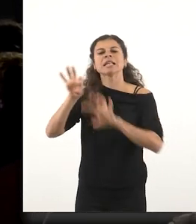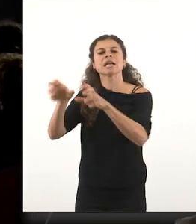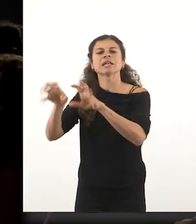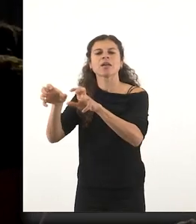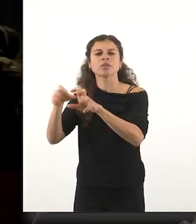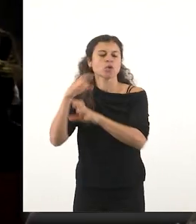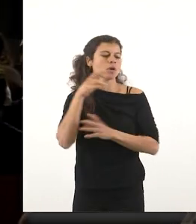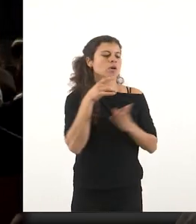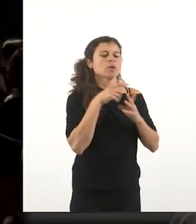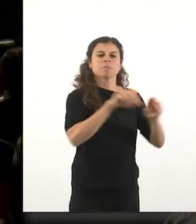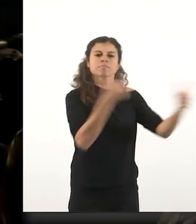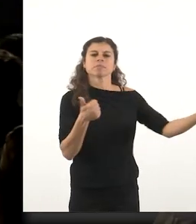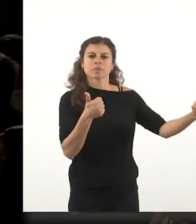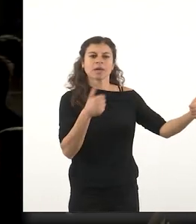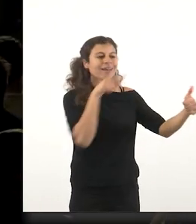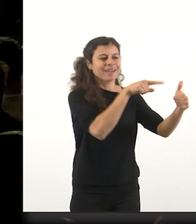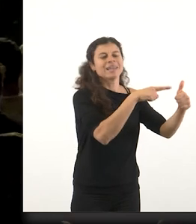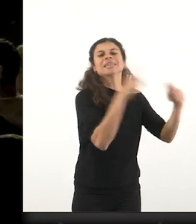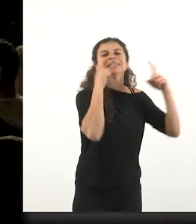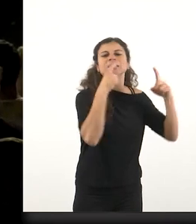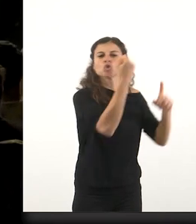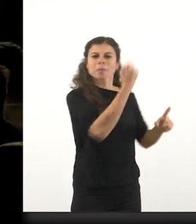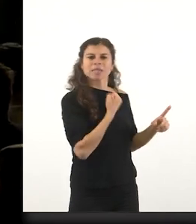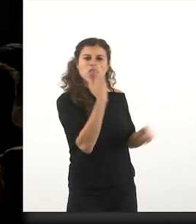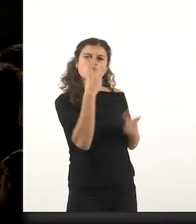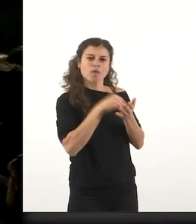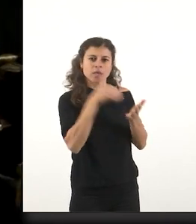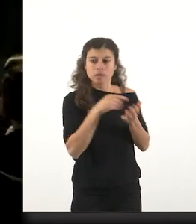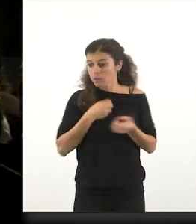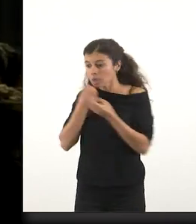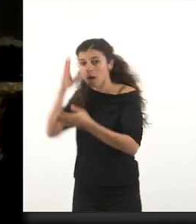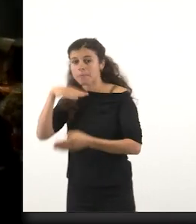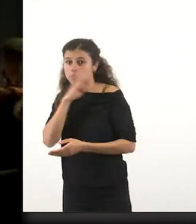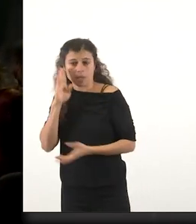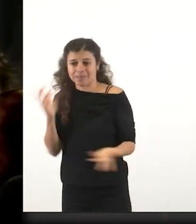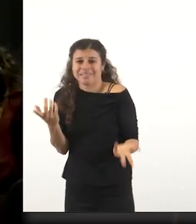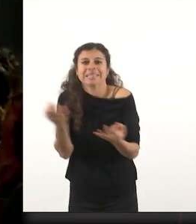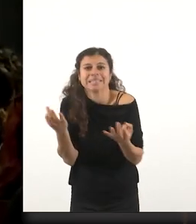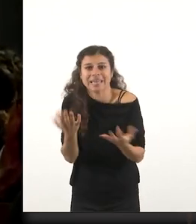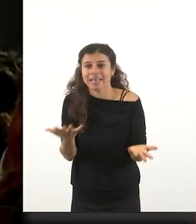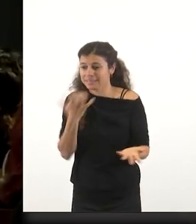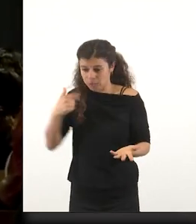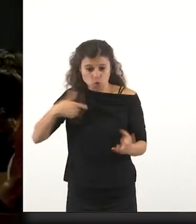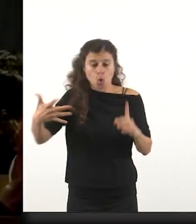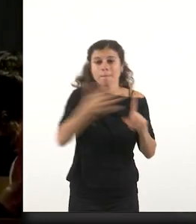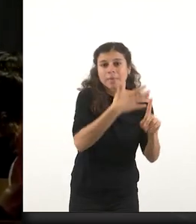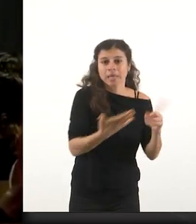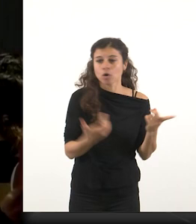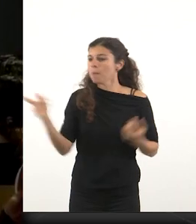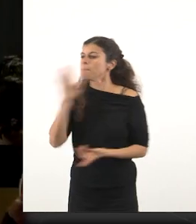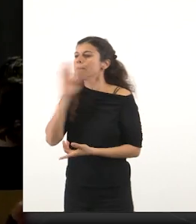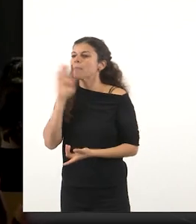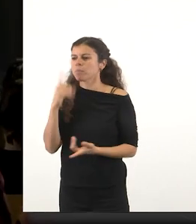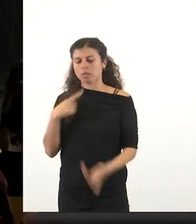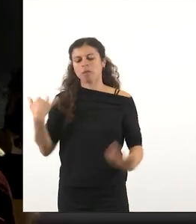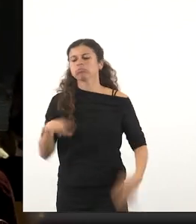le conté nada a mis padres. ¿Pero qué le iba a contar a mis padres, cariño? Si la que pegaba hostias era yo, que se lo acabo de contar. ¿Qué queréis que le contara a mis padres si mi madre muchos días me decía,